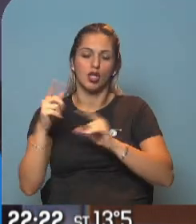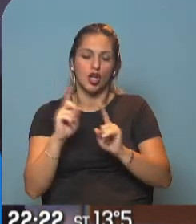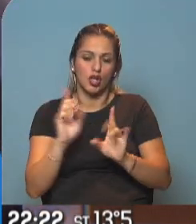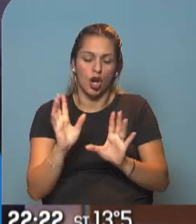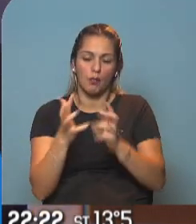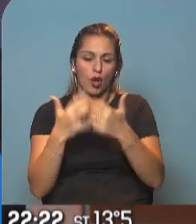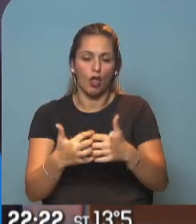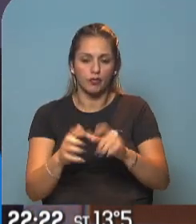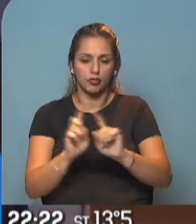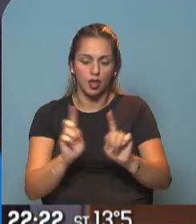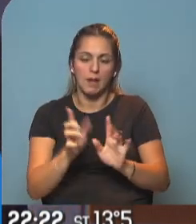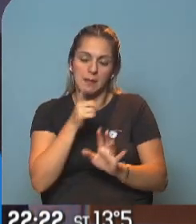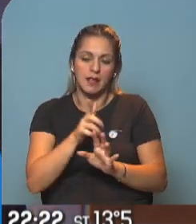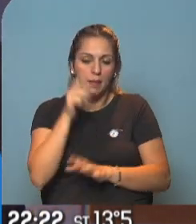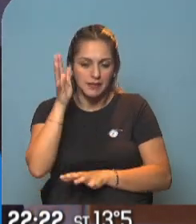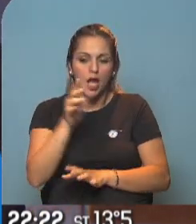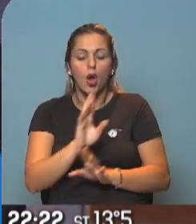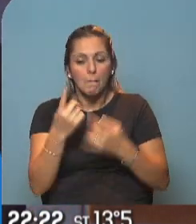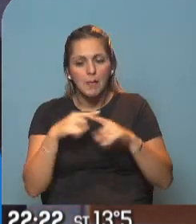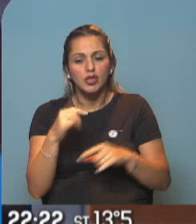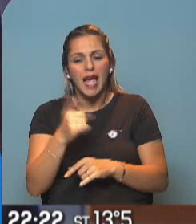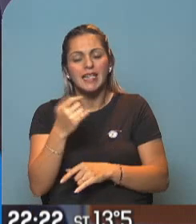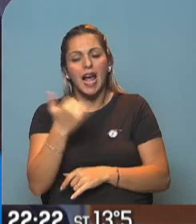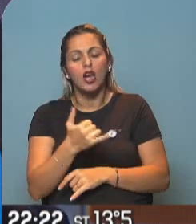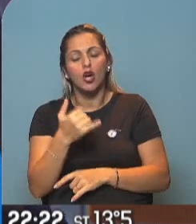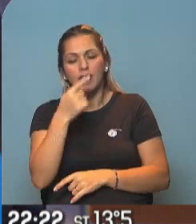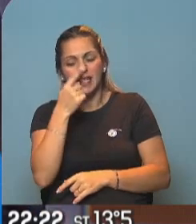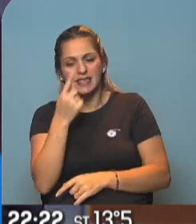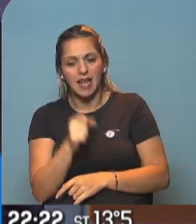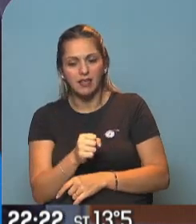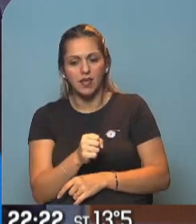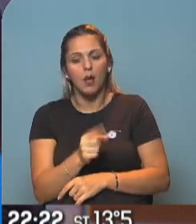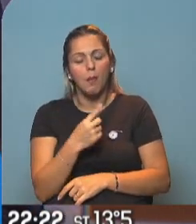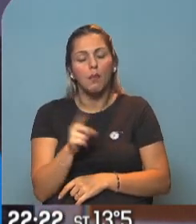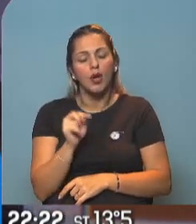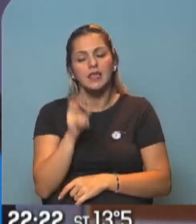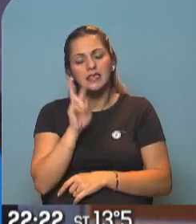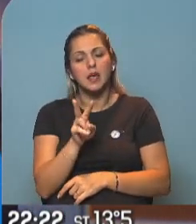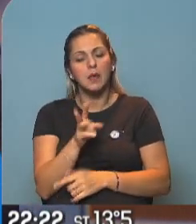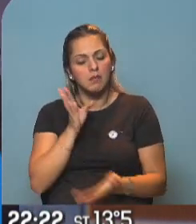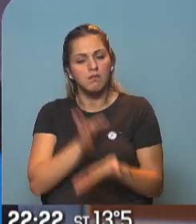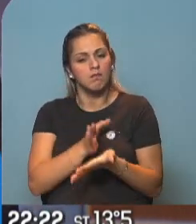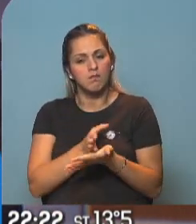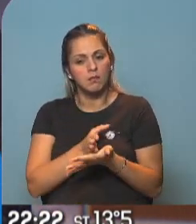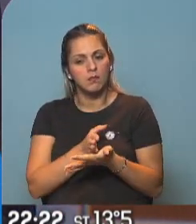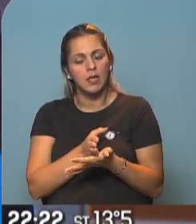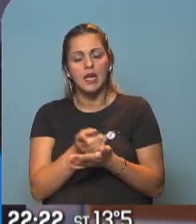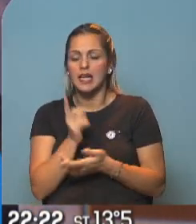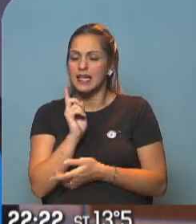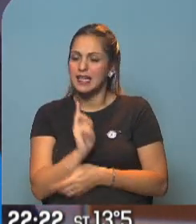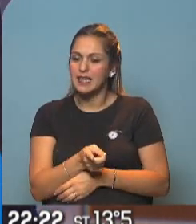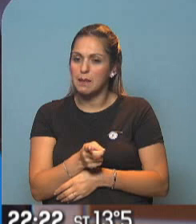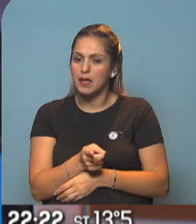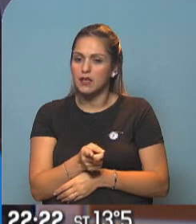no funciona así. Y me parece que hay un dato interesante de Venezuela. Por un lado es un régimen autoritario, pero por el otro lado es un régimen que no